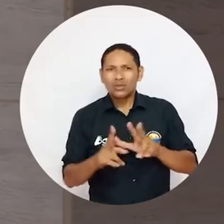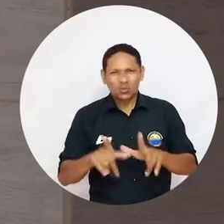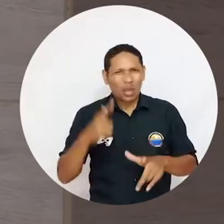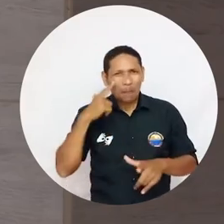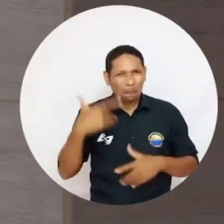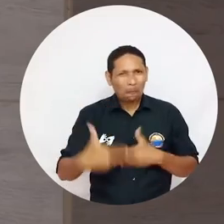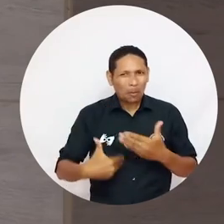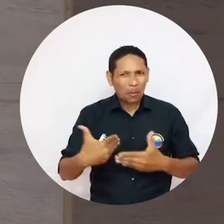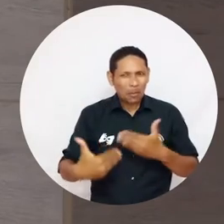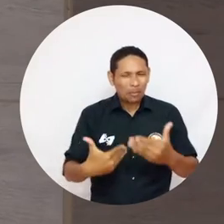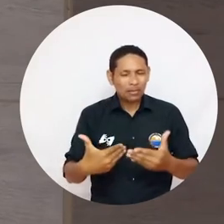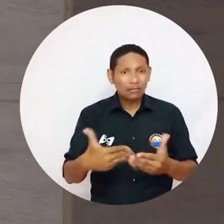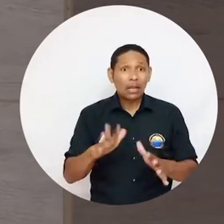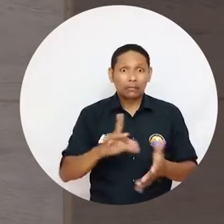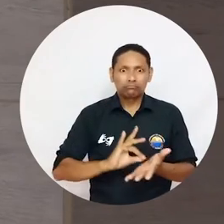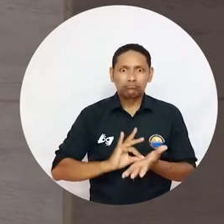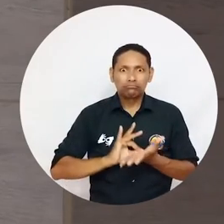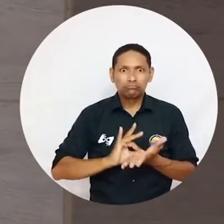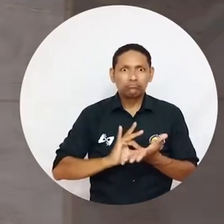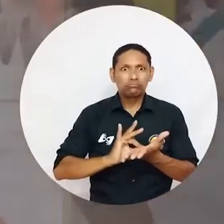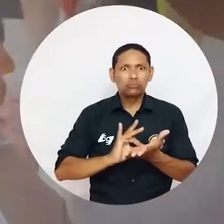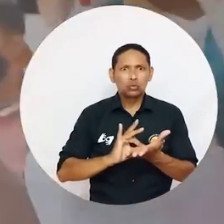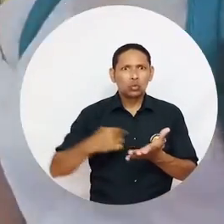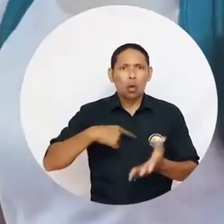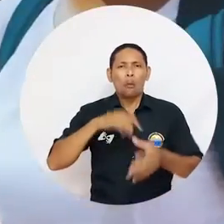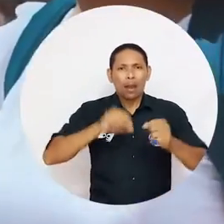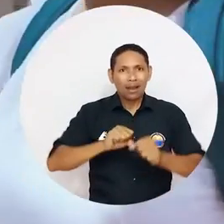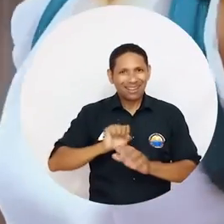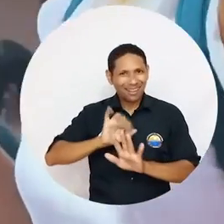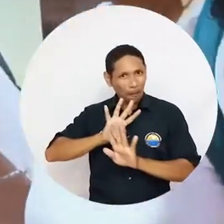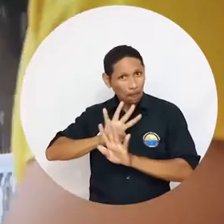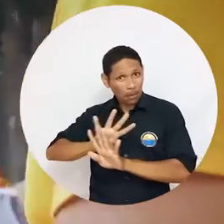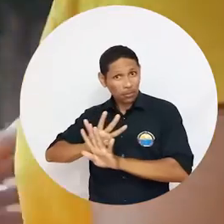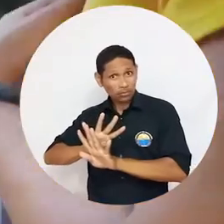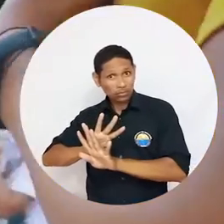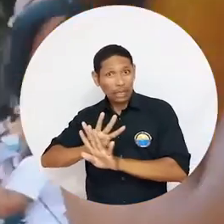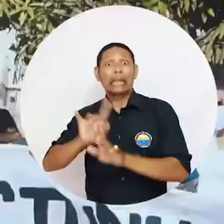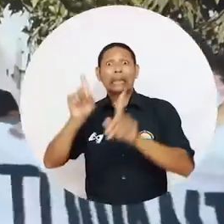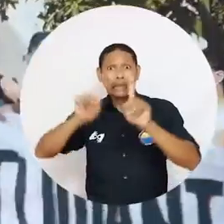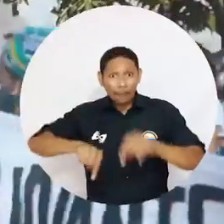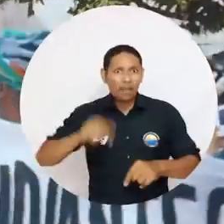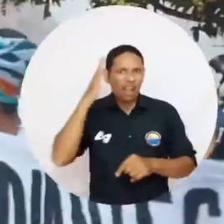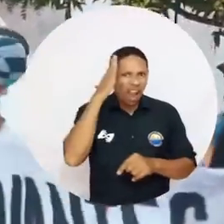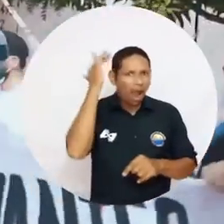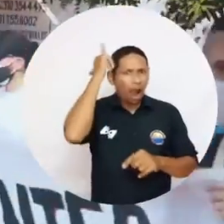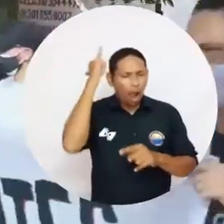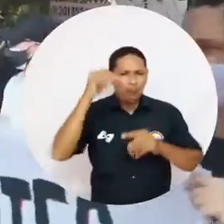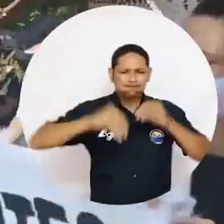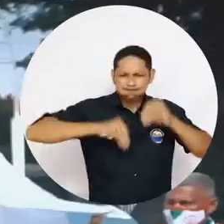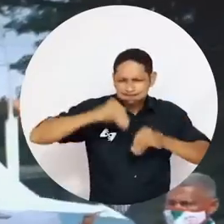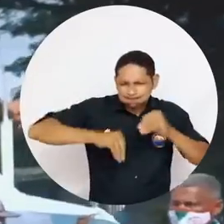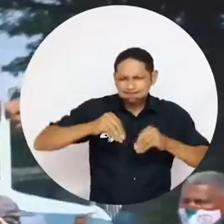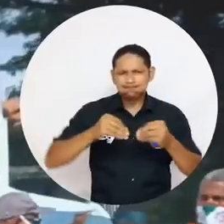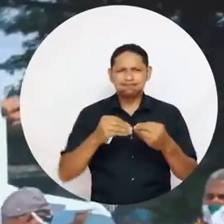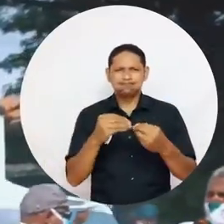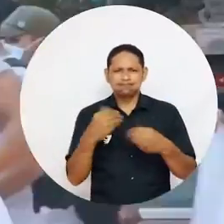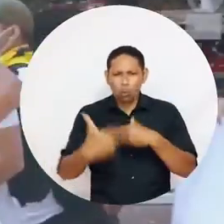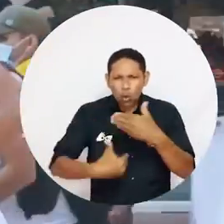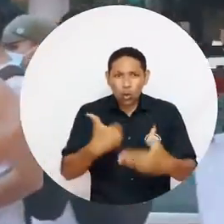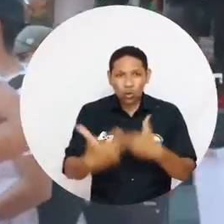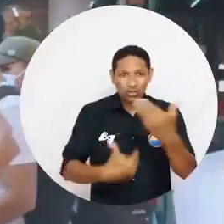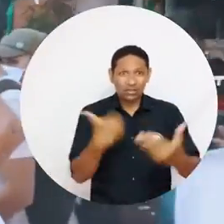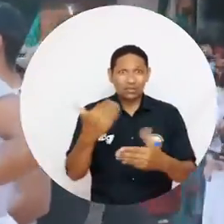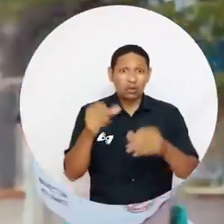en un proceso o un modelo en que nos podemos seguir movilizando, pero también podemos seguir avanzando